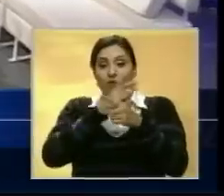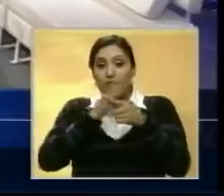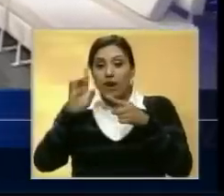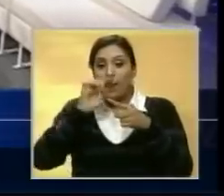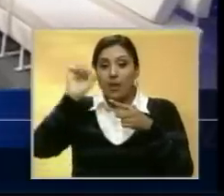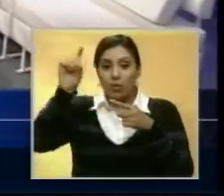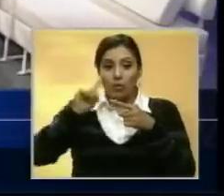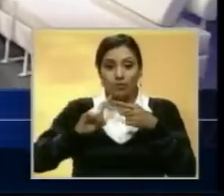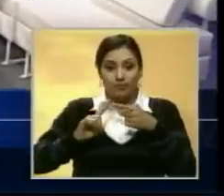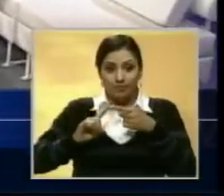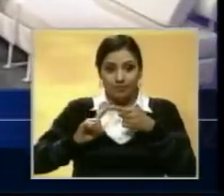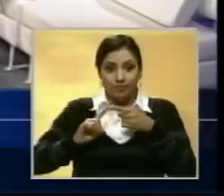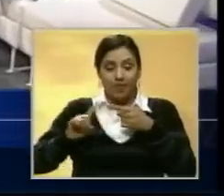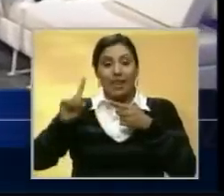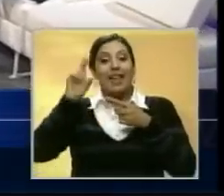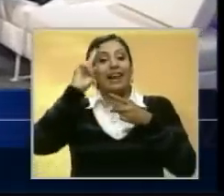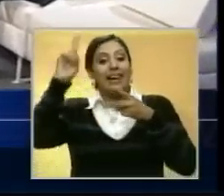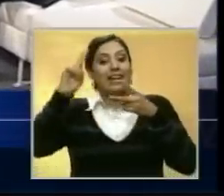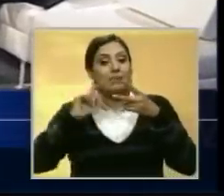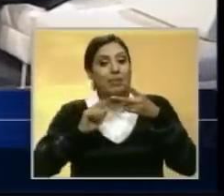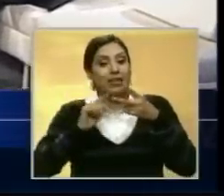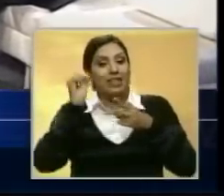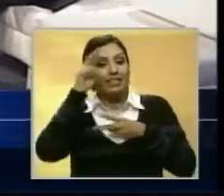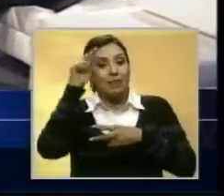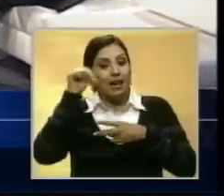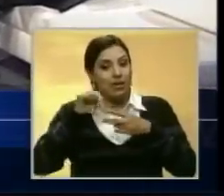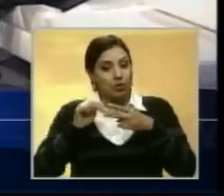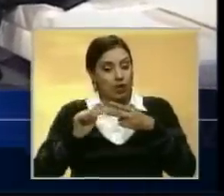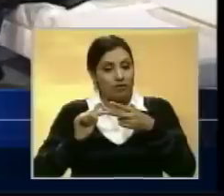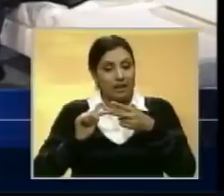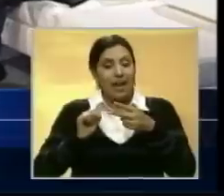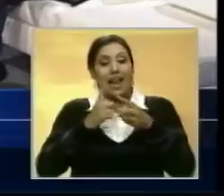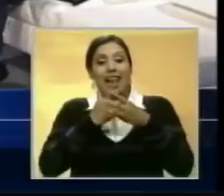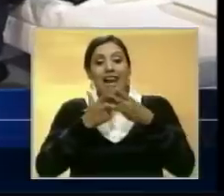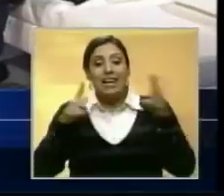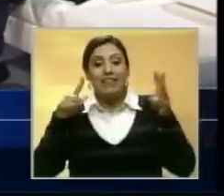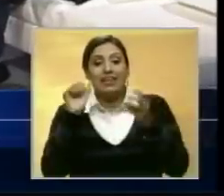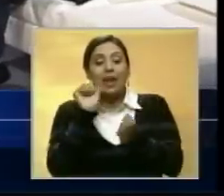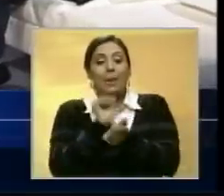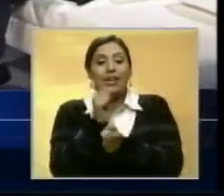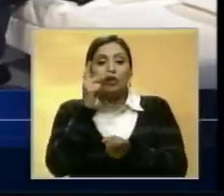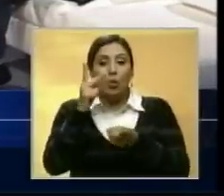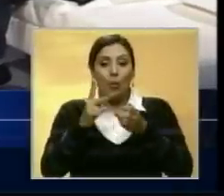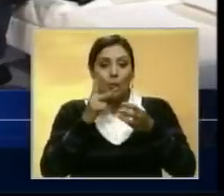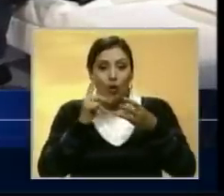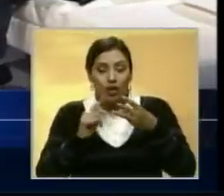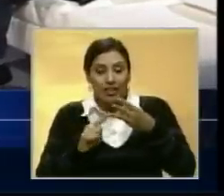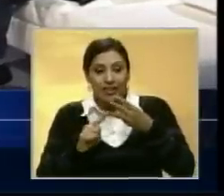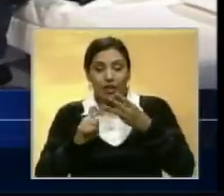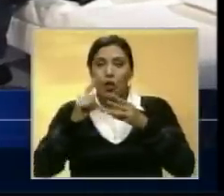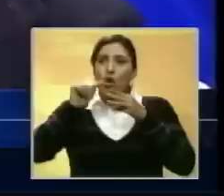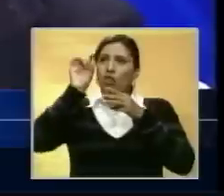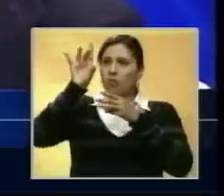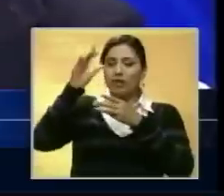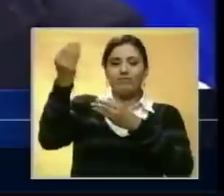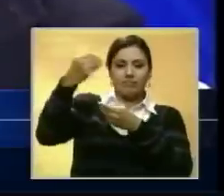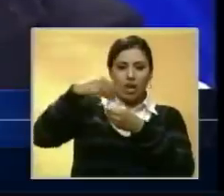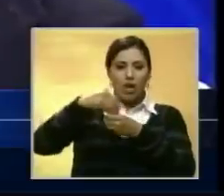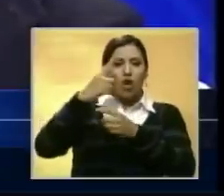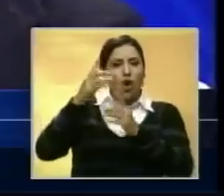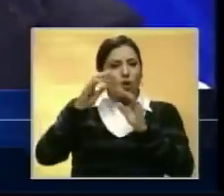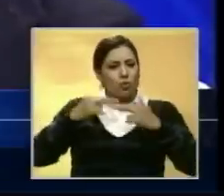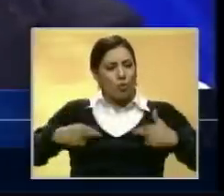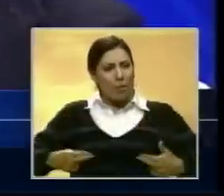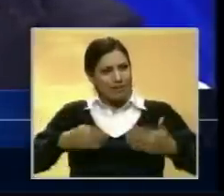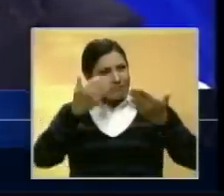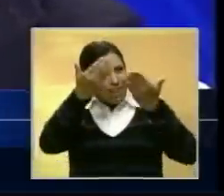Revocatorio, respeto a la Asamblea Nacional, libertad de presos políticos y retorno de los exilados y un canal